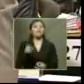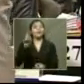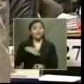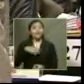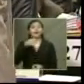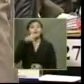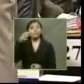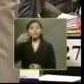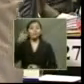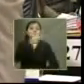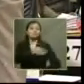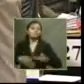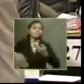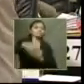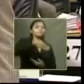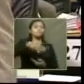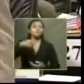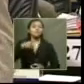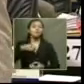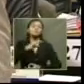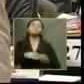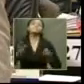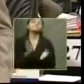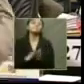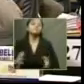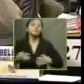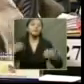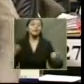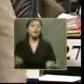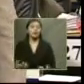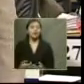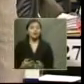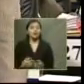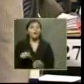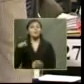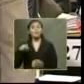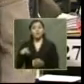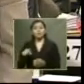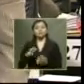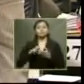dé la vuelta a reclamar por esas demagogias.